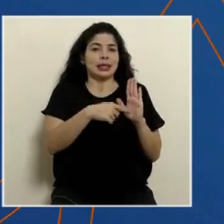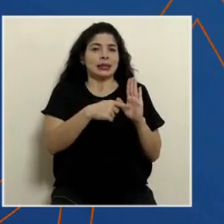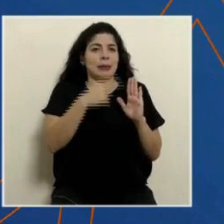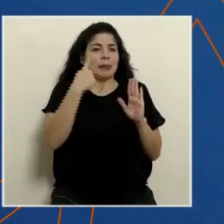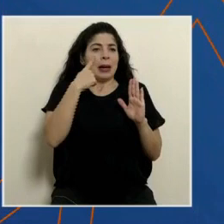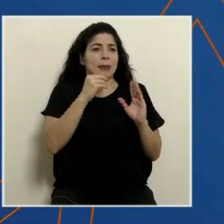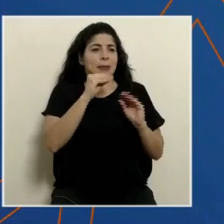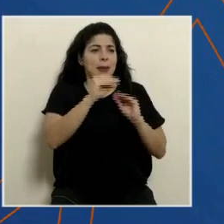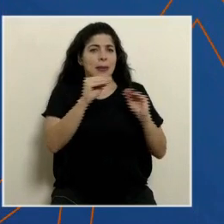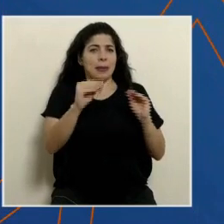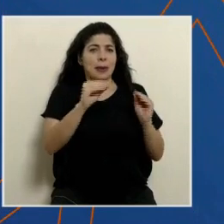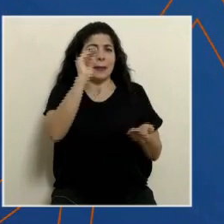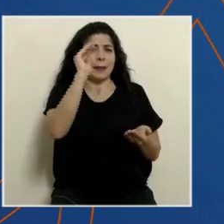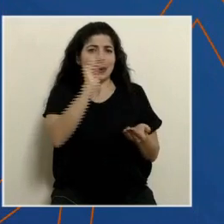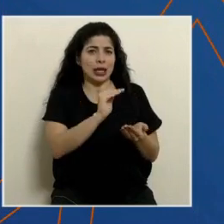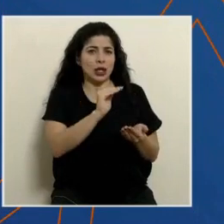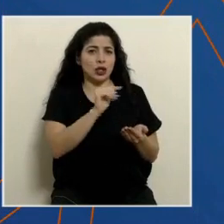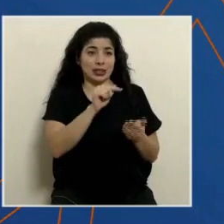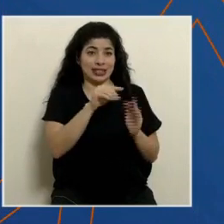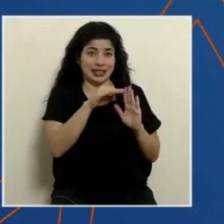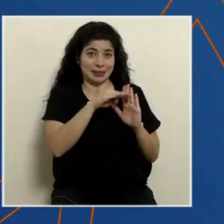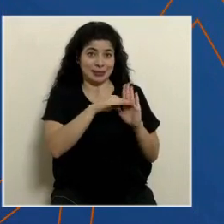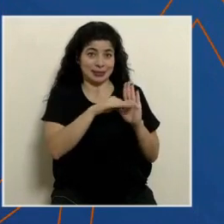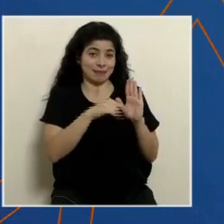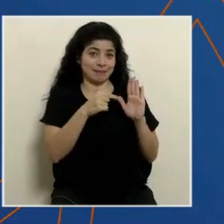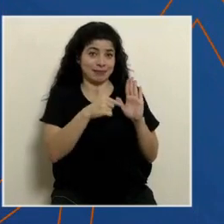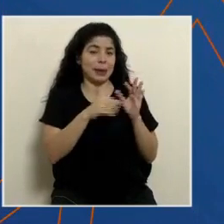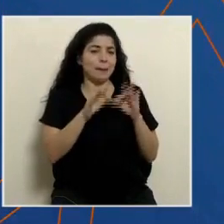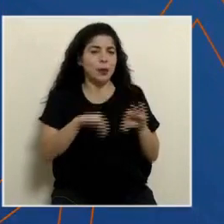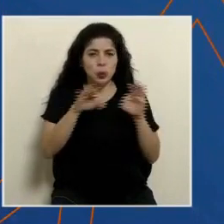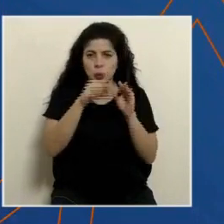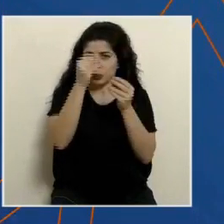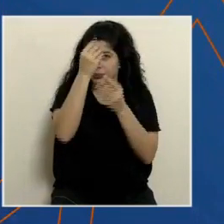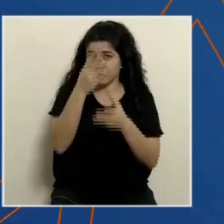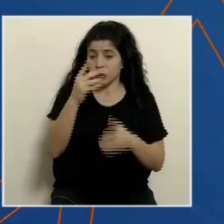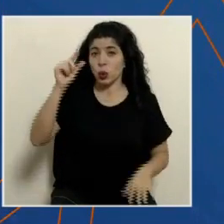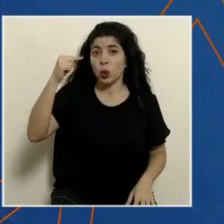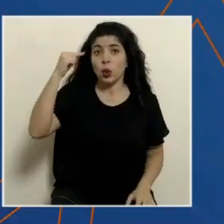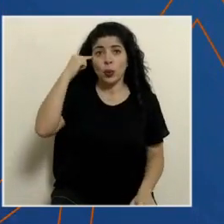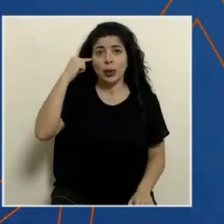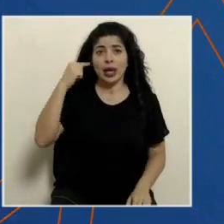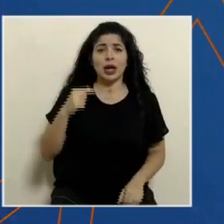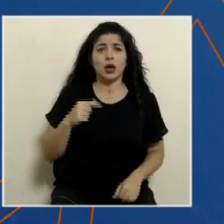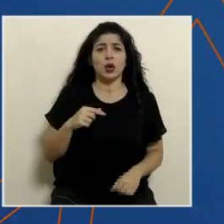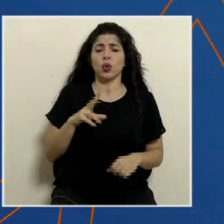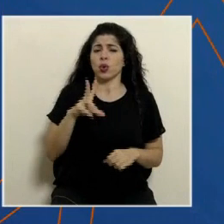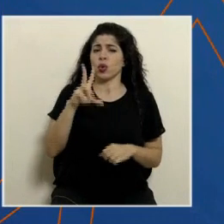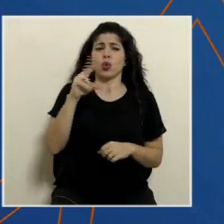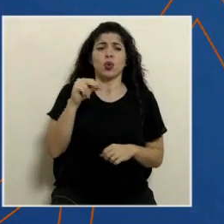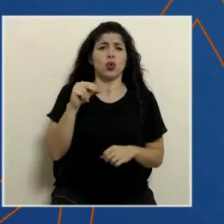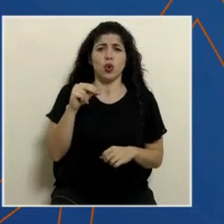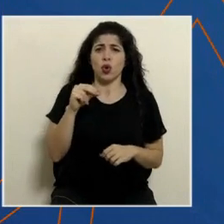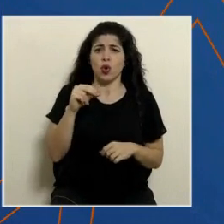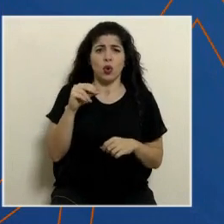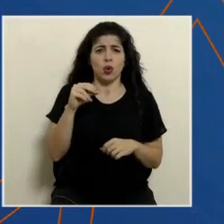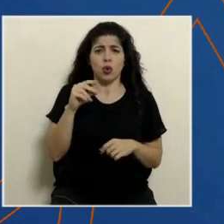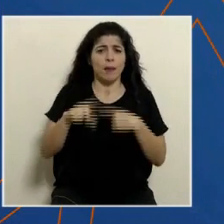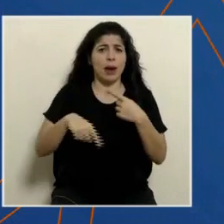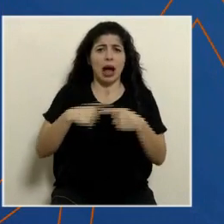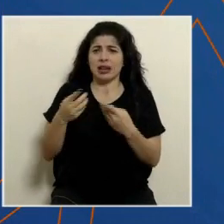el contagio, es muy importante decir que el gobierno de la República no optará por cierres,